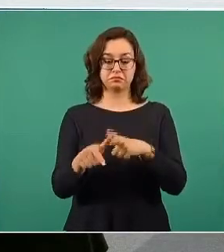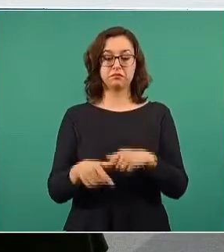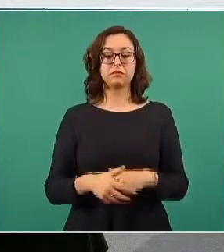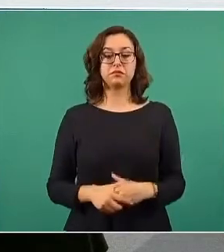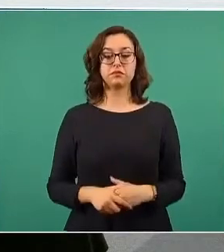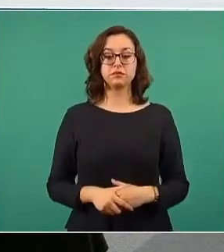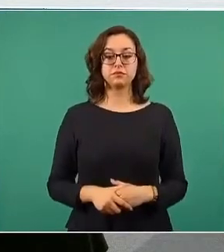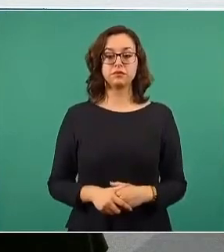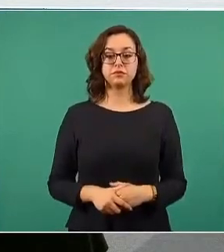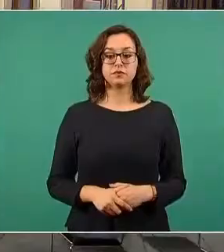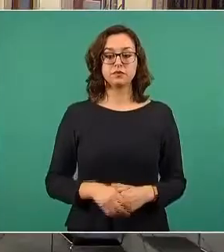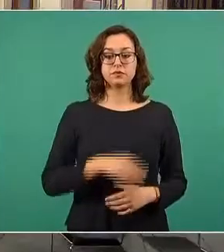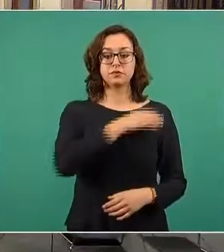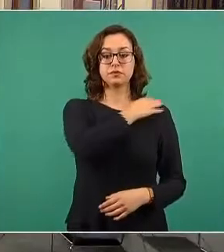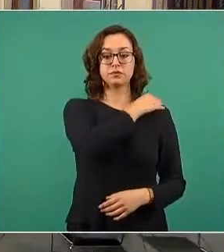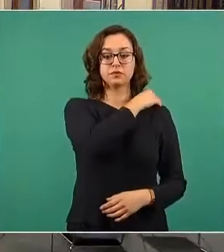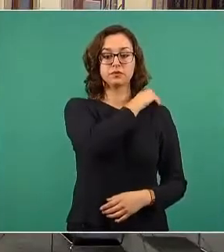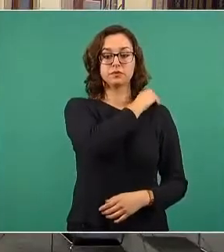hoy.